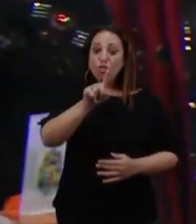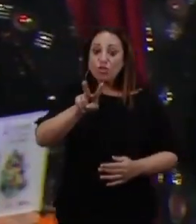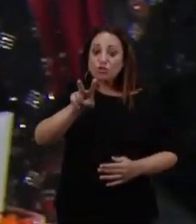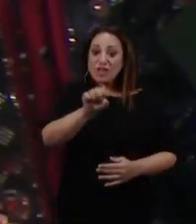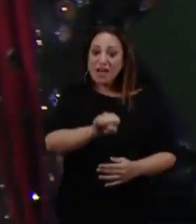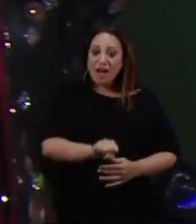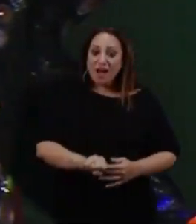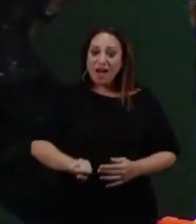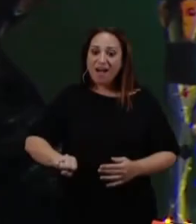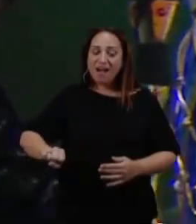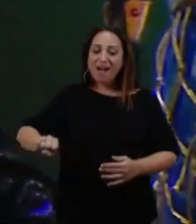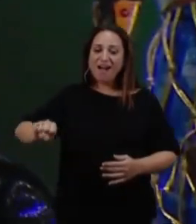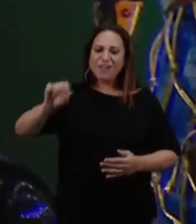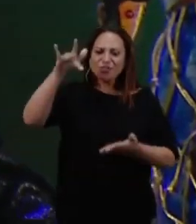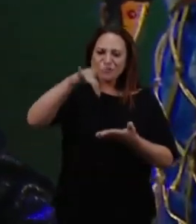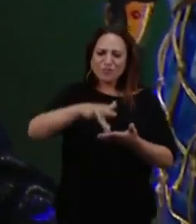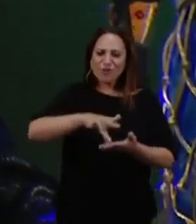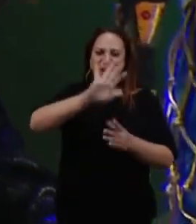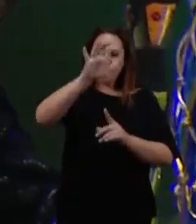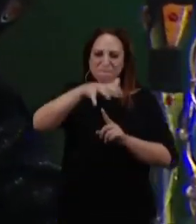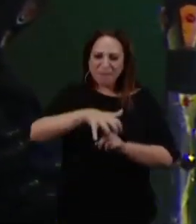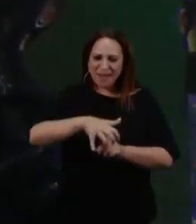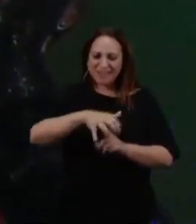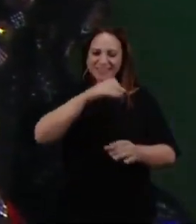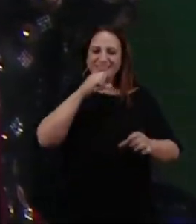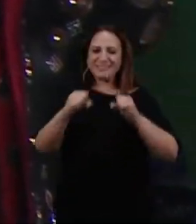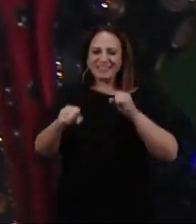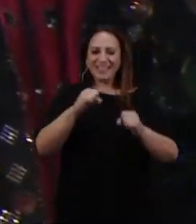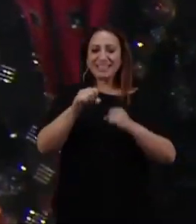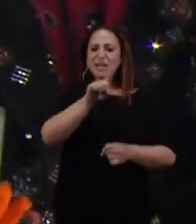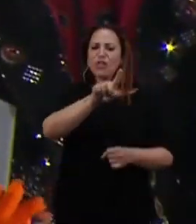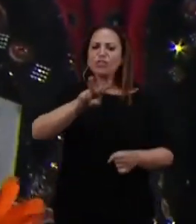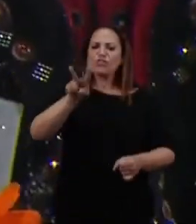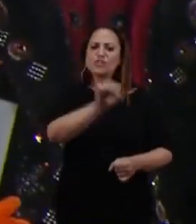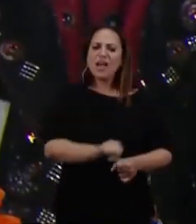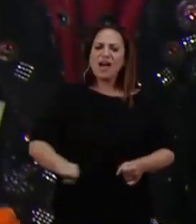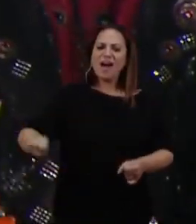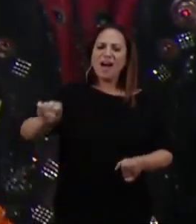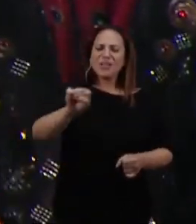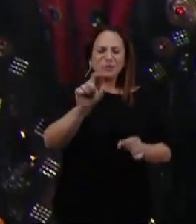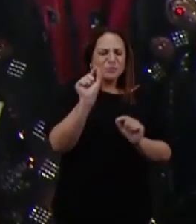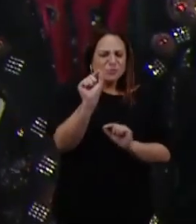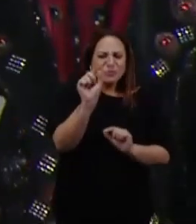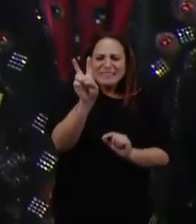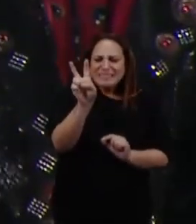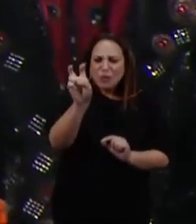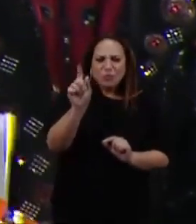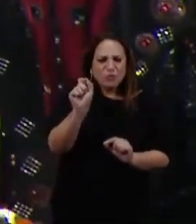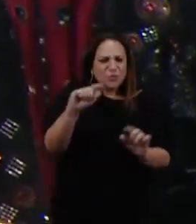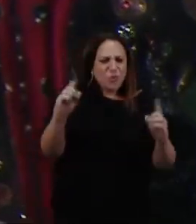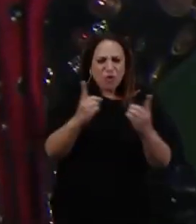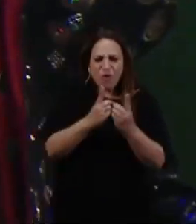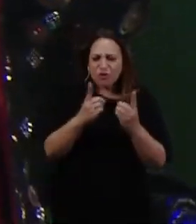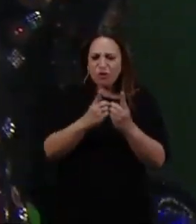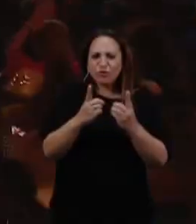a este parque. 12 los años en los que ustedes me han acogido... Un segundo, solamente un segundo. Solamente un